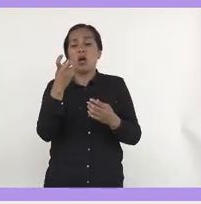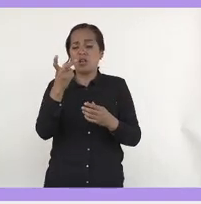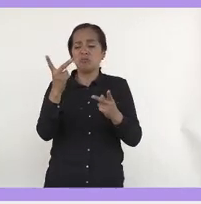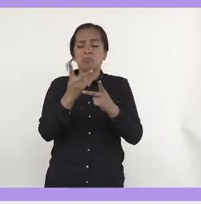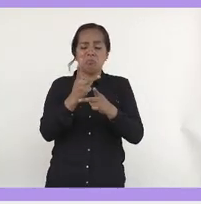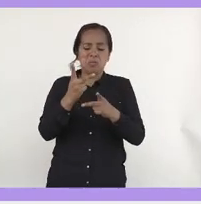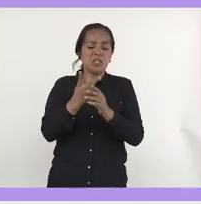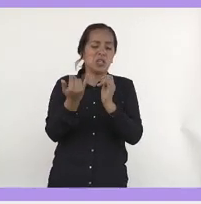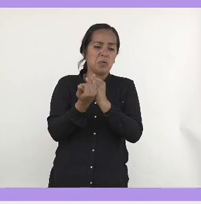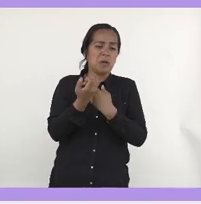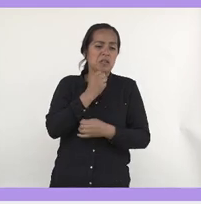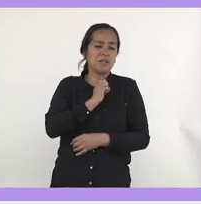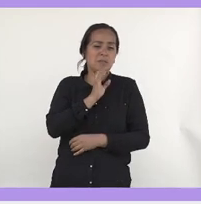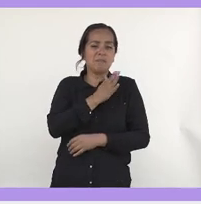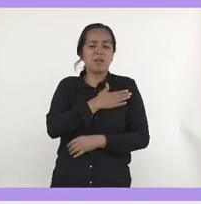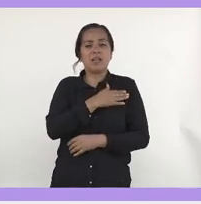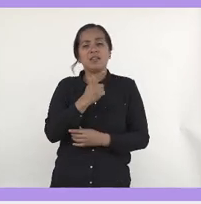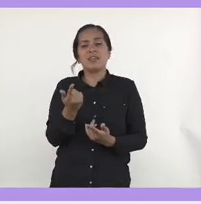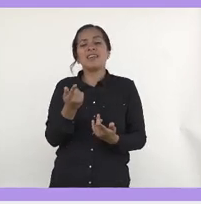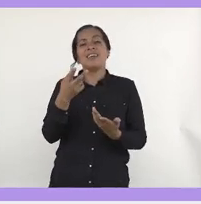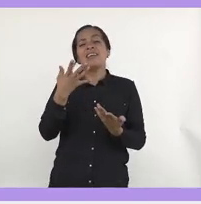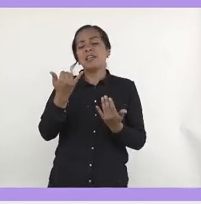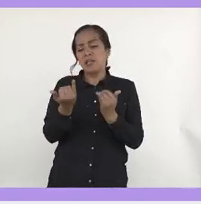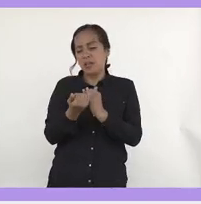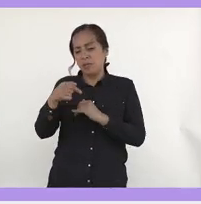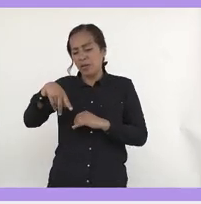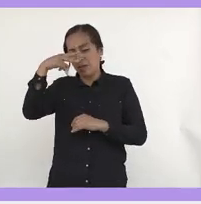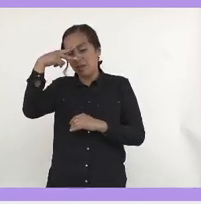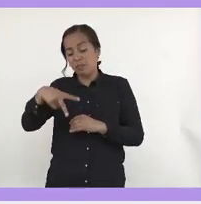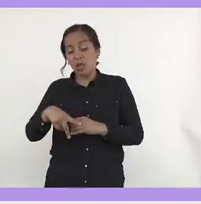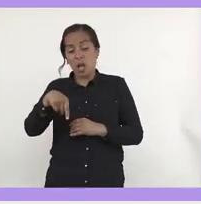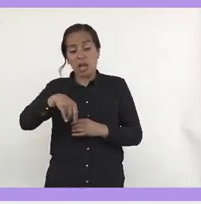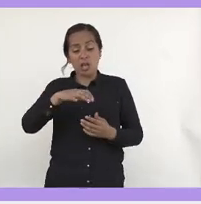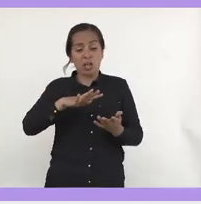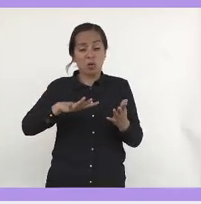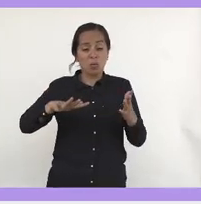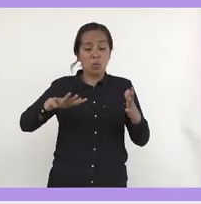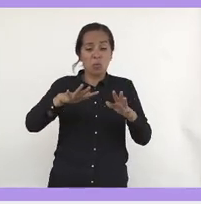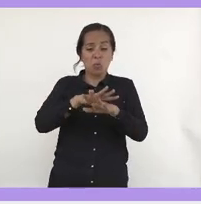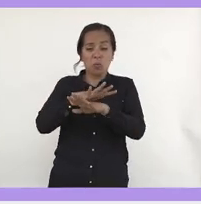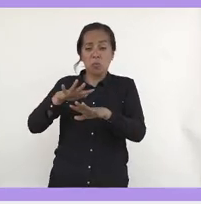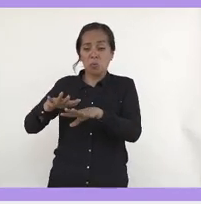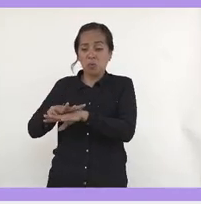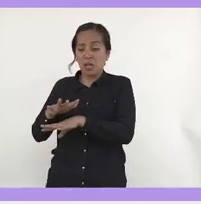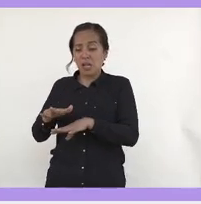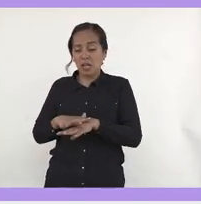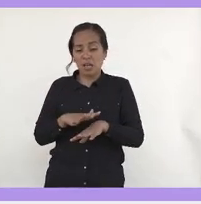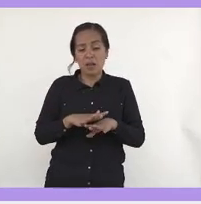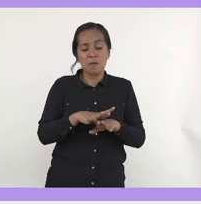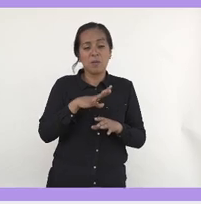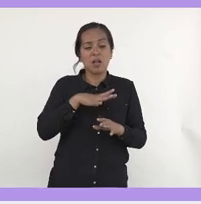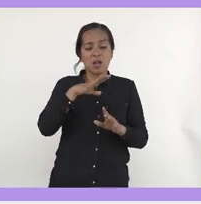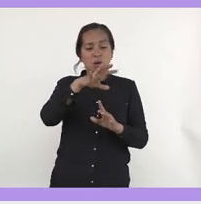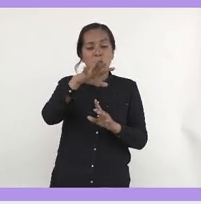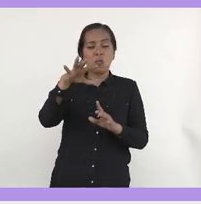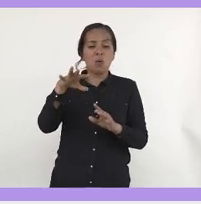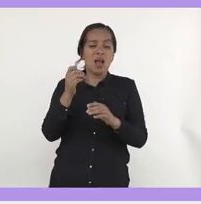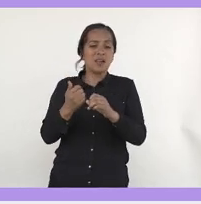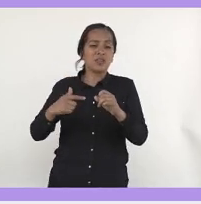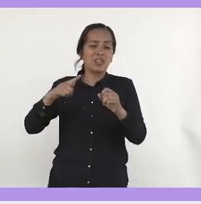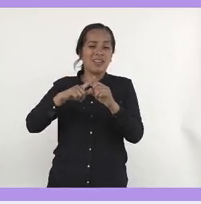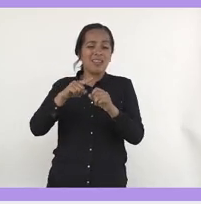también pasa en España la evolución que está teniendo en todos los aspectos de la sociedad